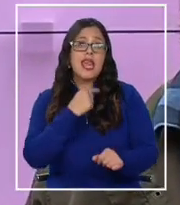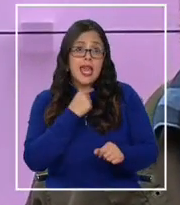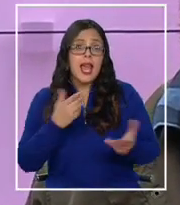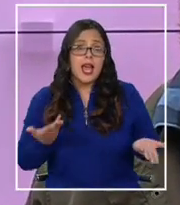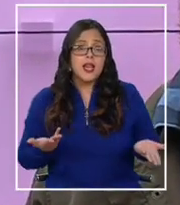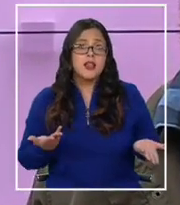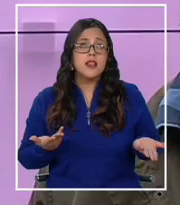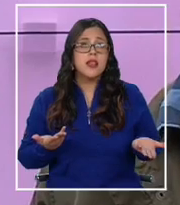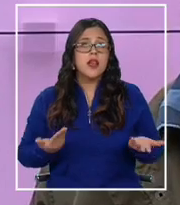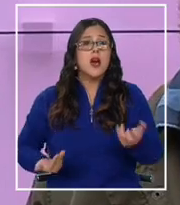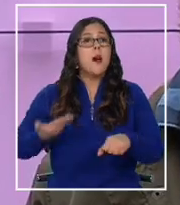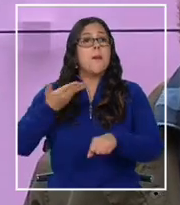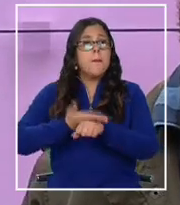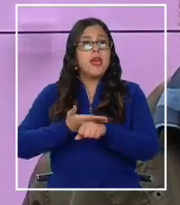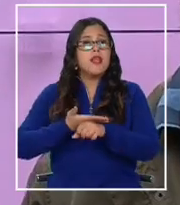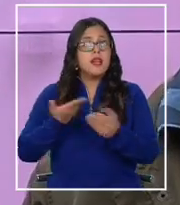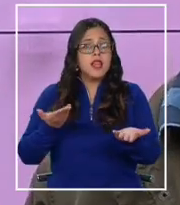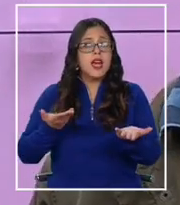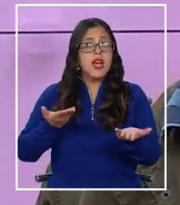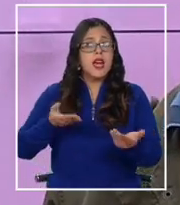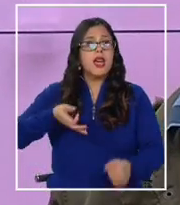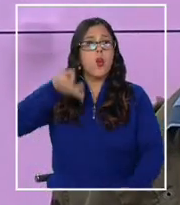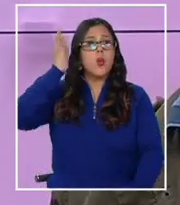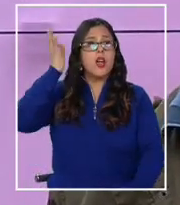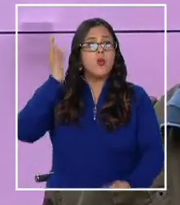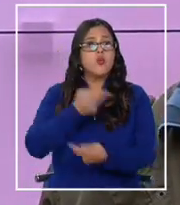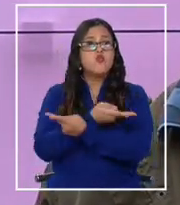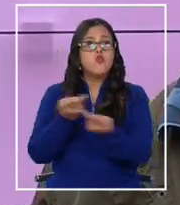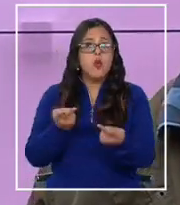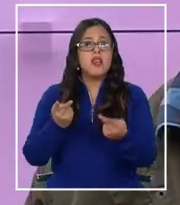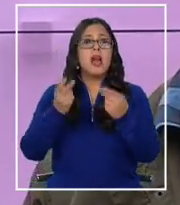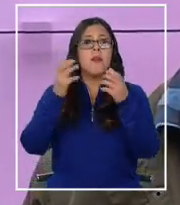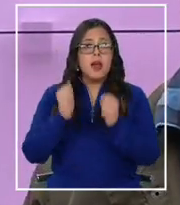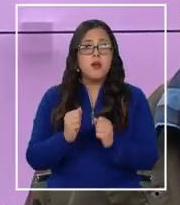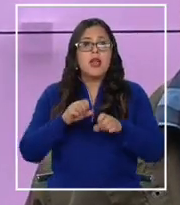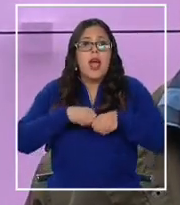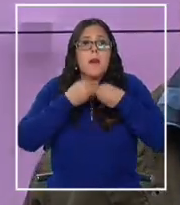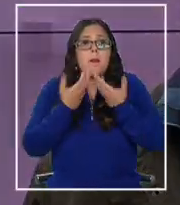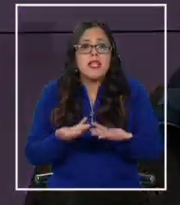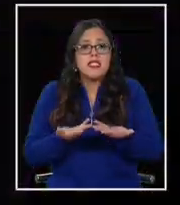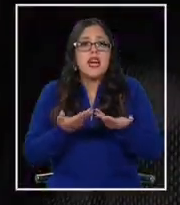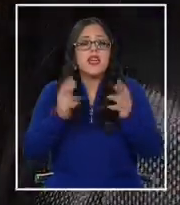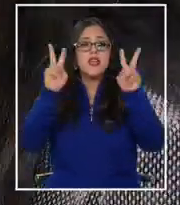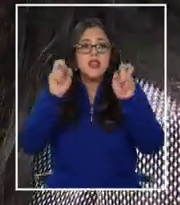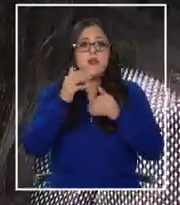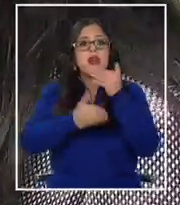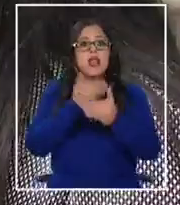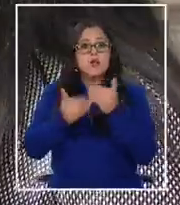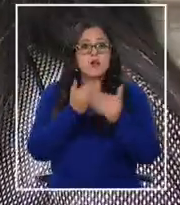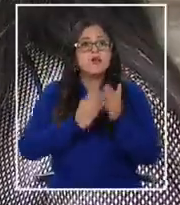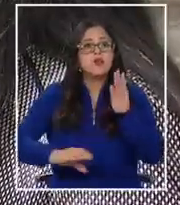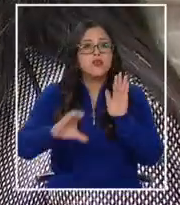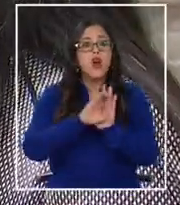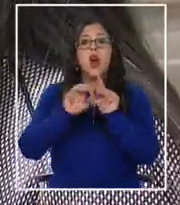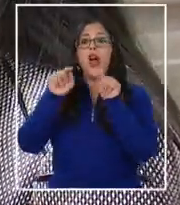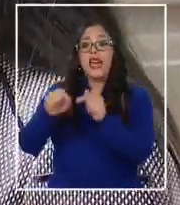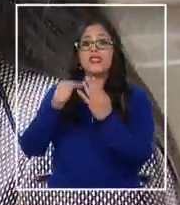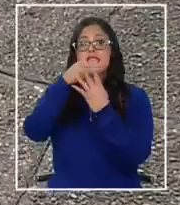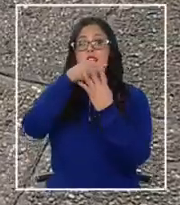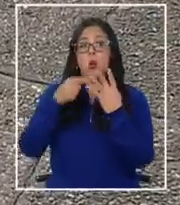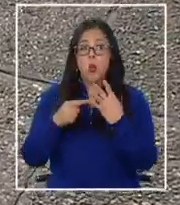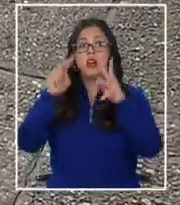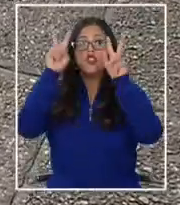quiera pida una audiencia pública para expresar su punto de vista sobre el proceso constitucional. Ese es uno de los 4